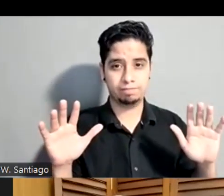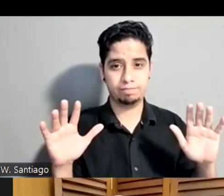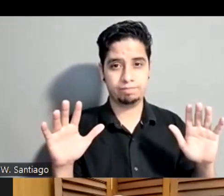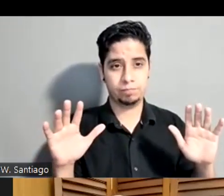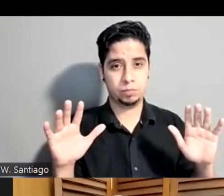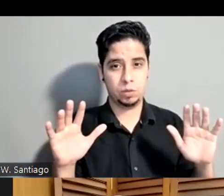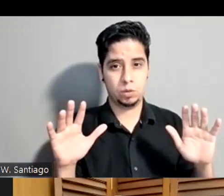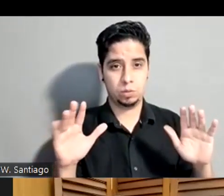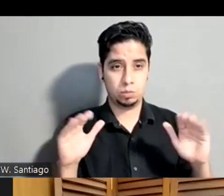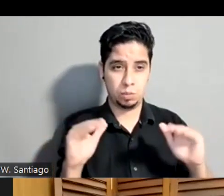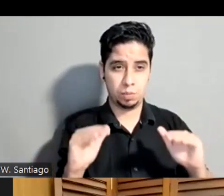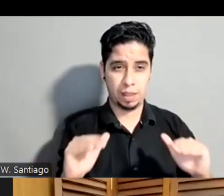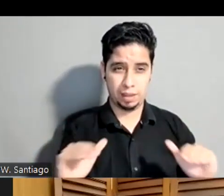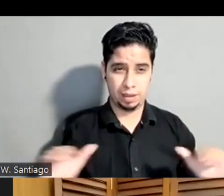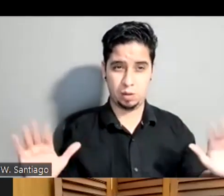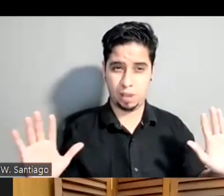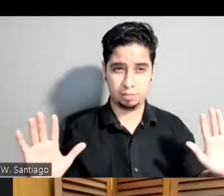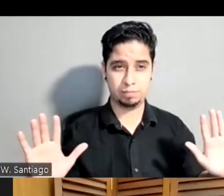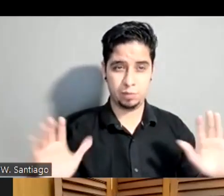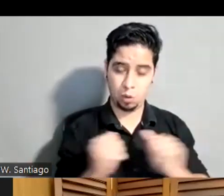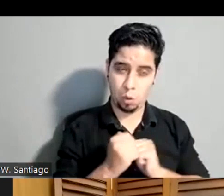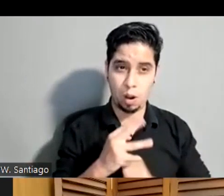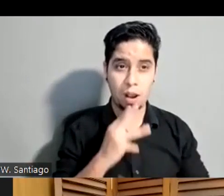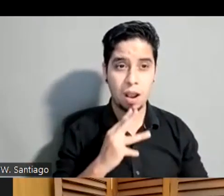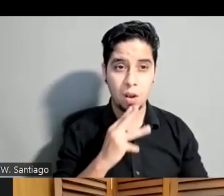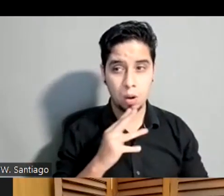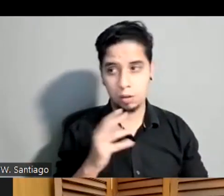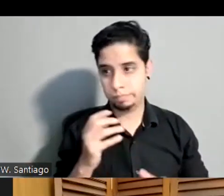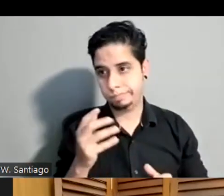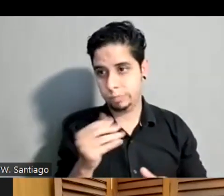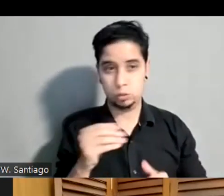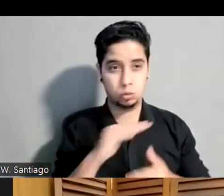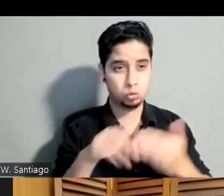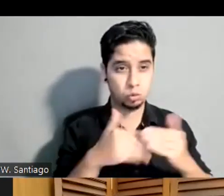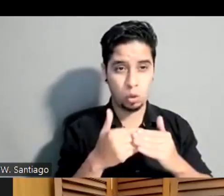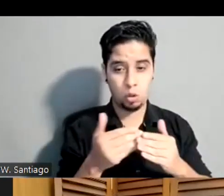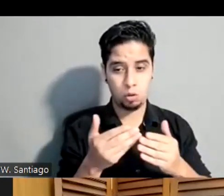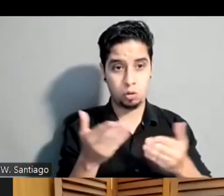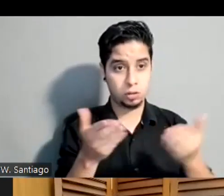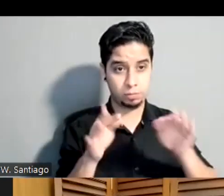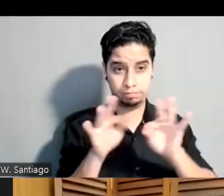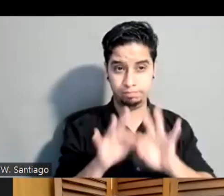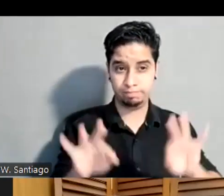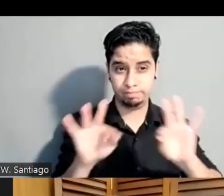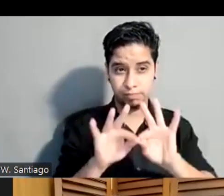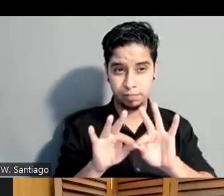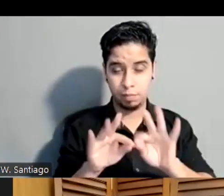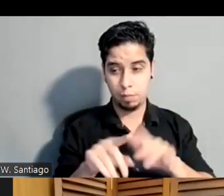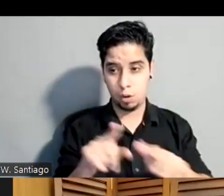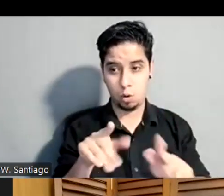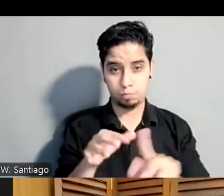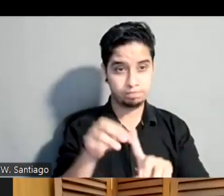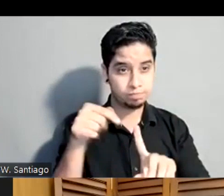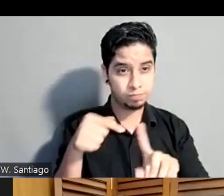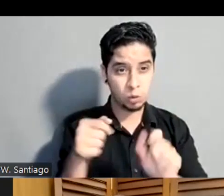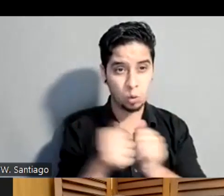con y con agua y con todos los servicios básicos, porque de verdad sin eso, principalmente con agua. Sin agua no